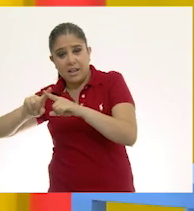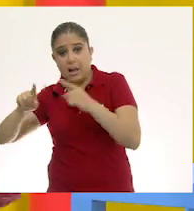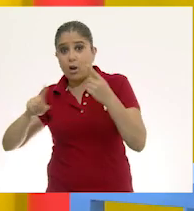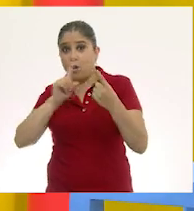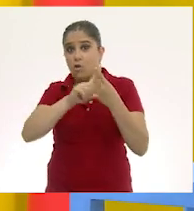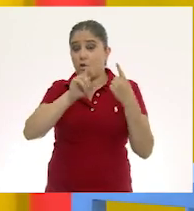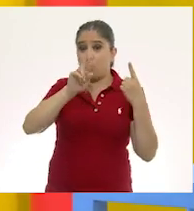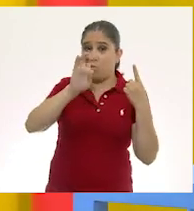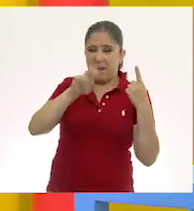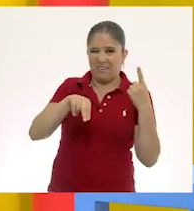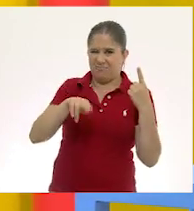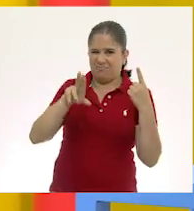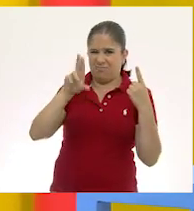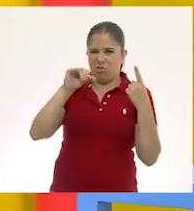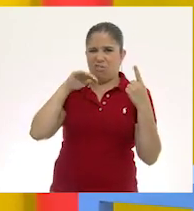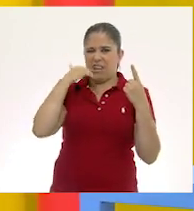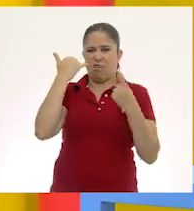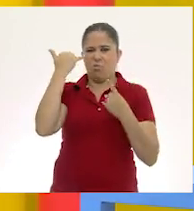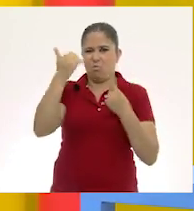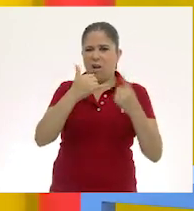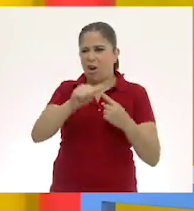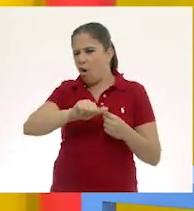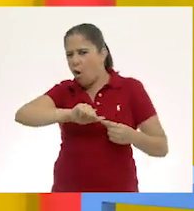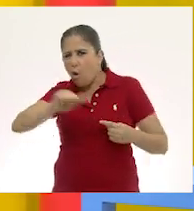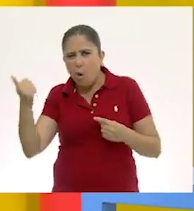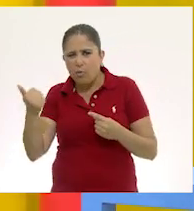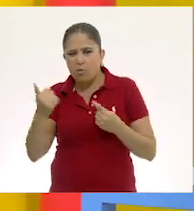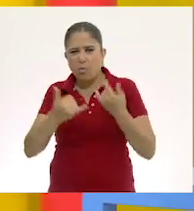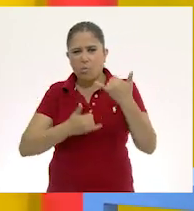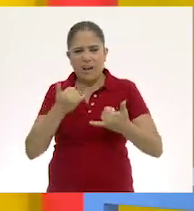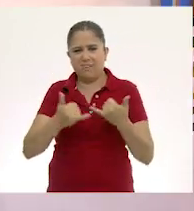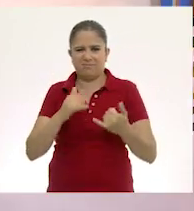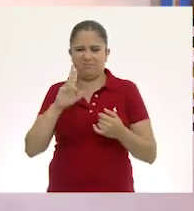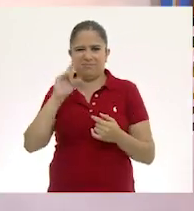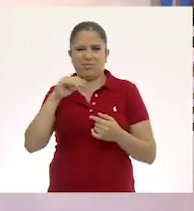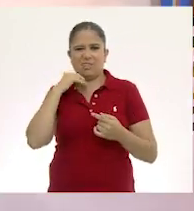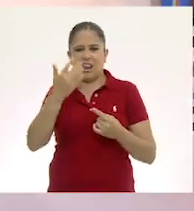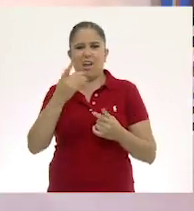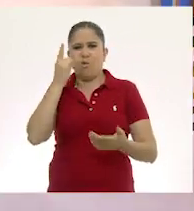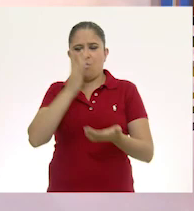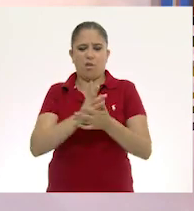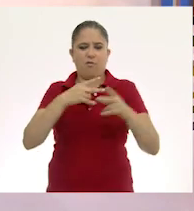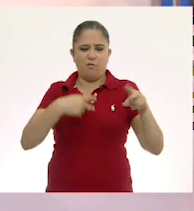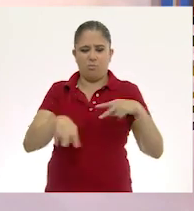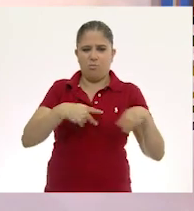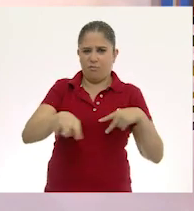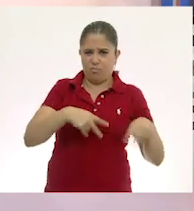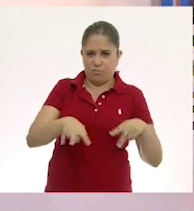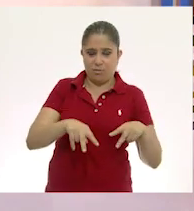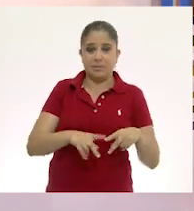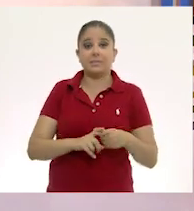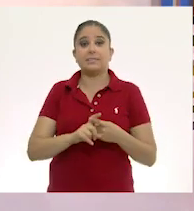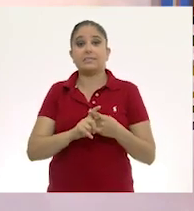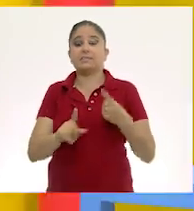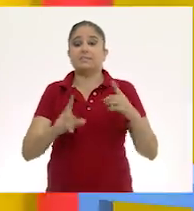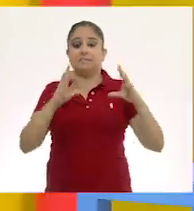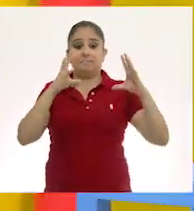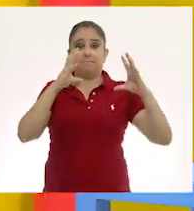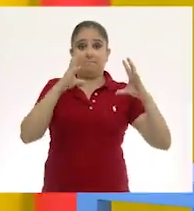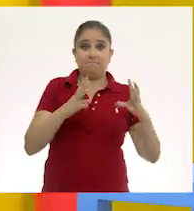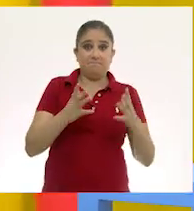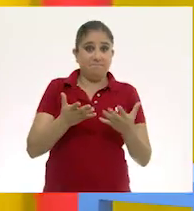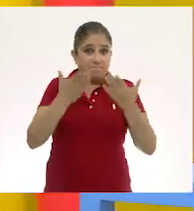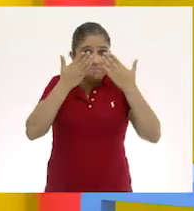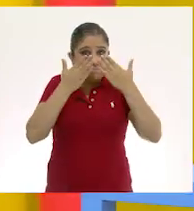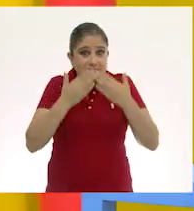Rubén no quería participar en otra actividad más que fuera fútbol y fútbol. Y si su balón no tenía